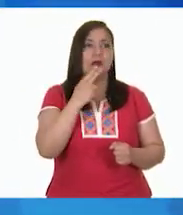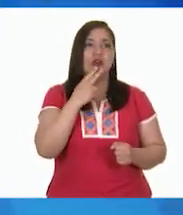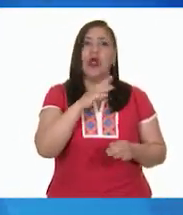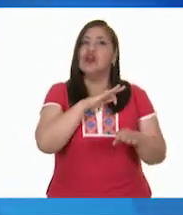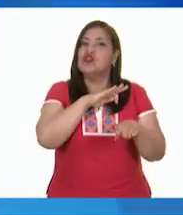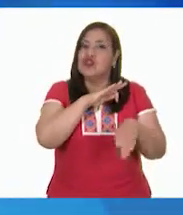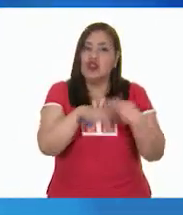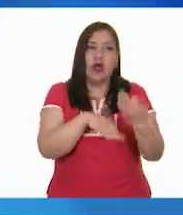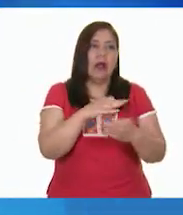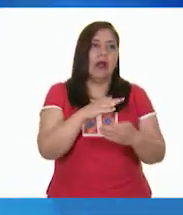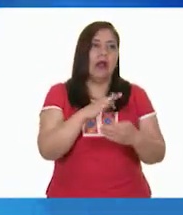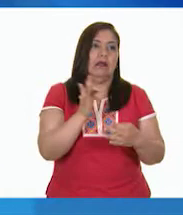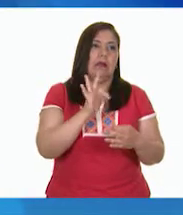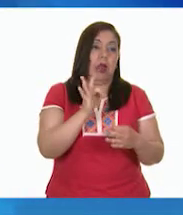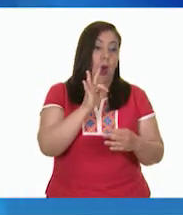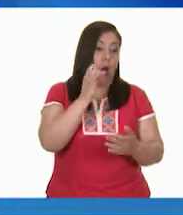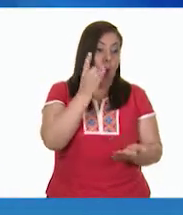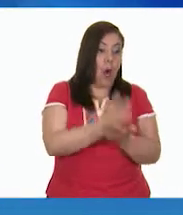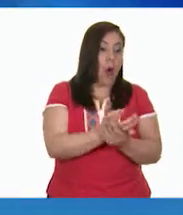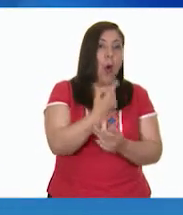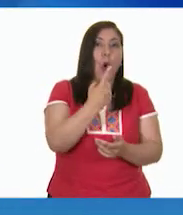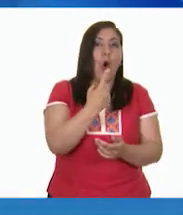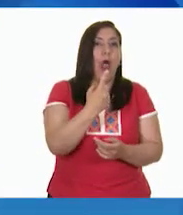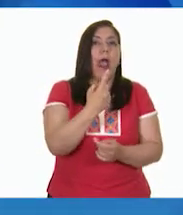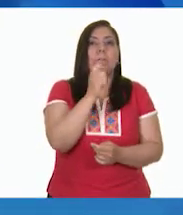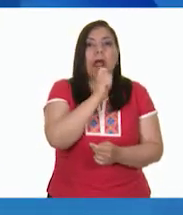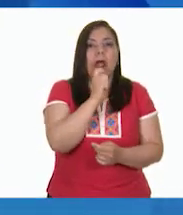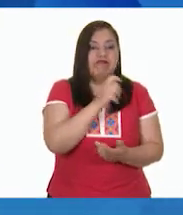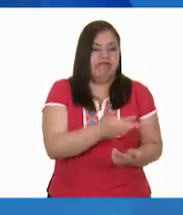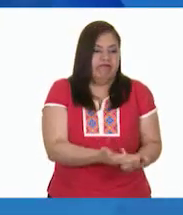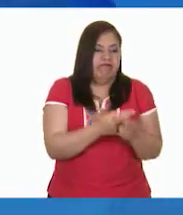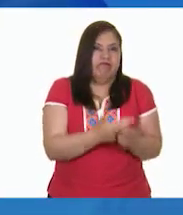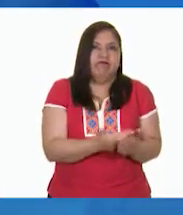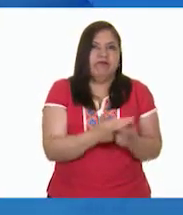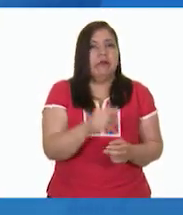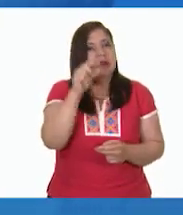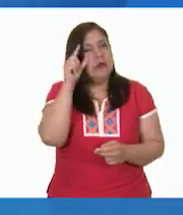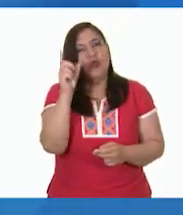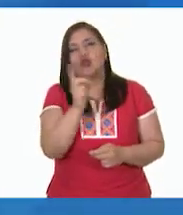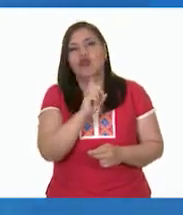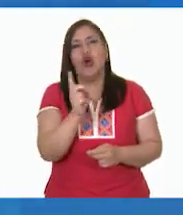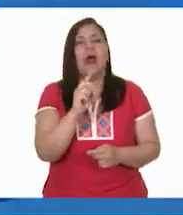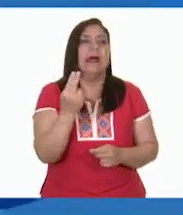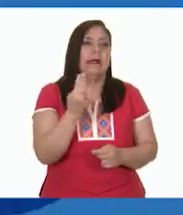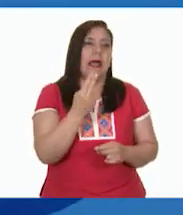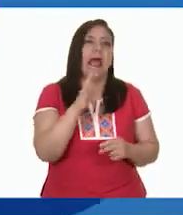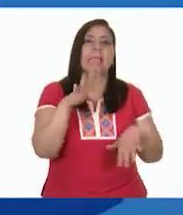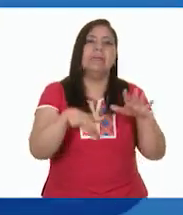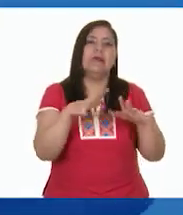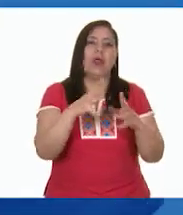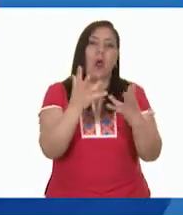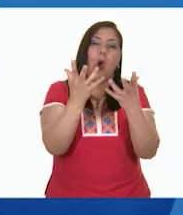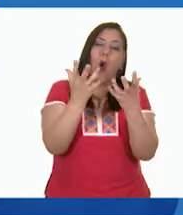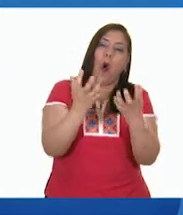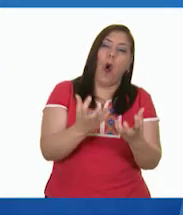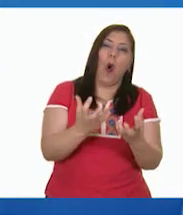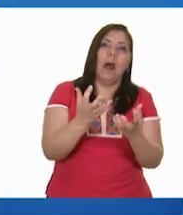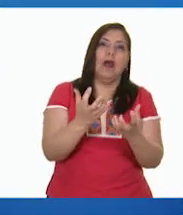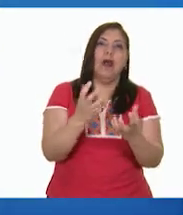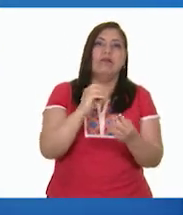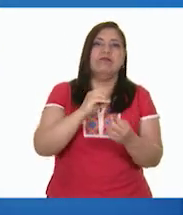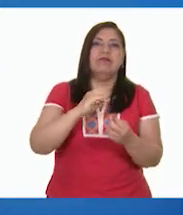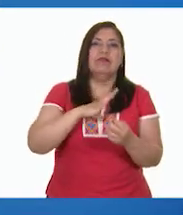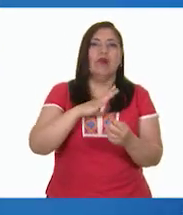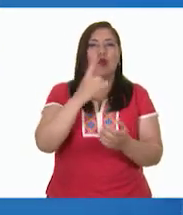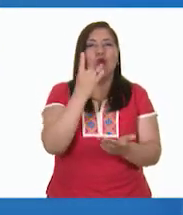paletas tengan, no se concentre. Normalmente cuando ponemos algún ingrediente adicional tiende a irse hacia abajo o